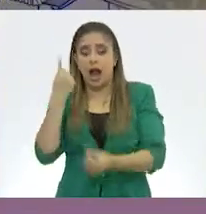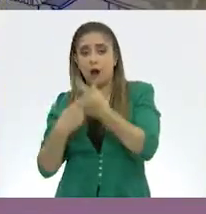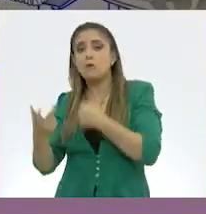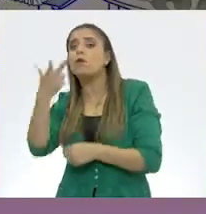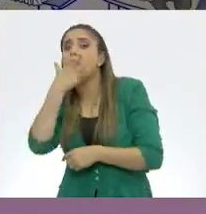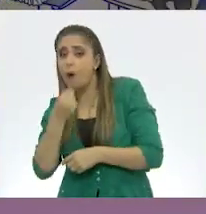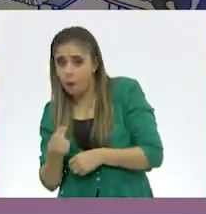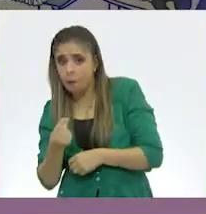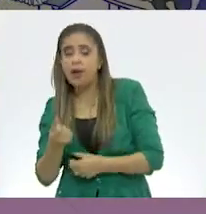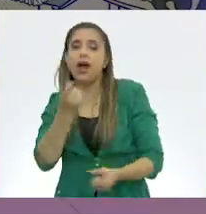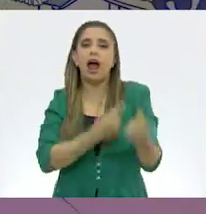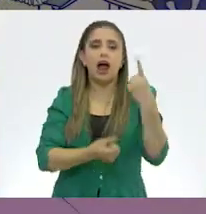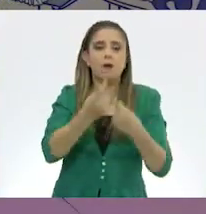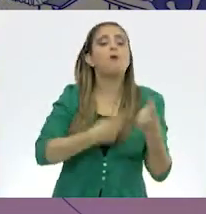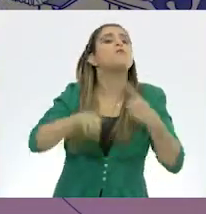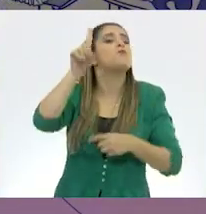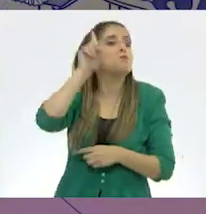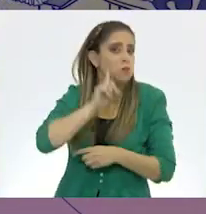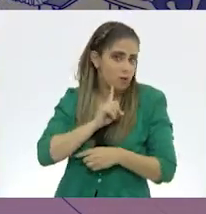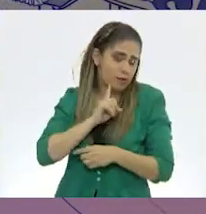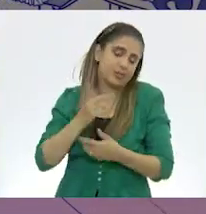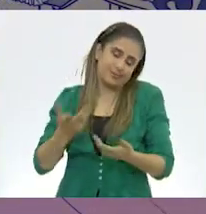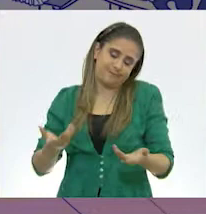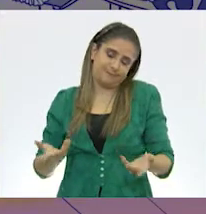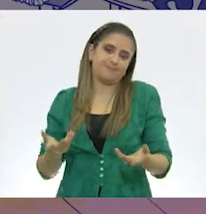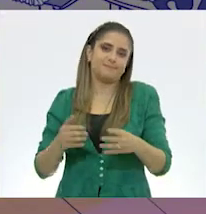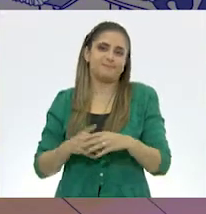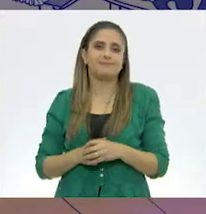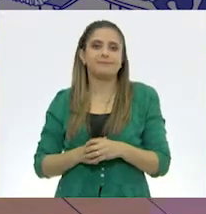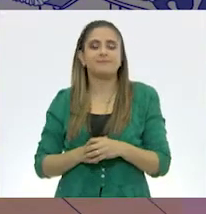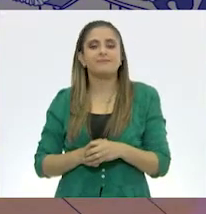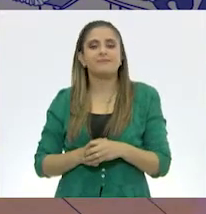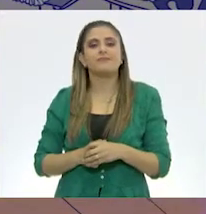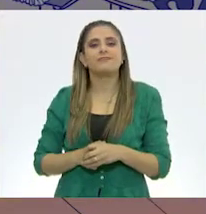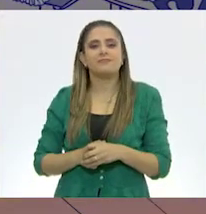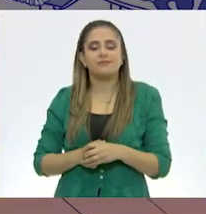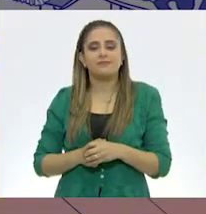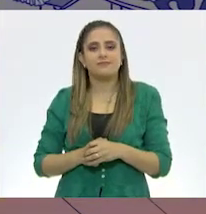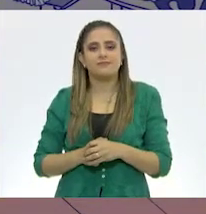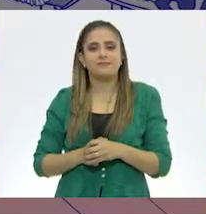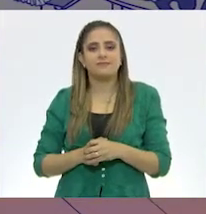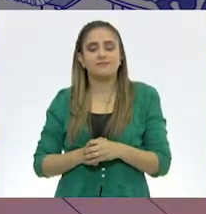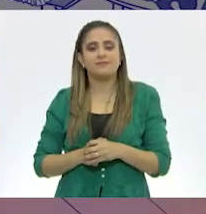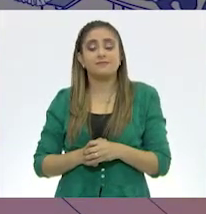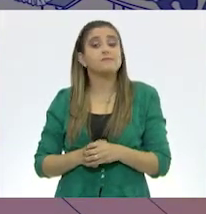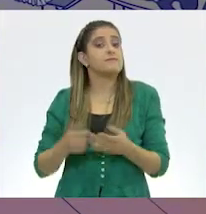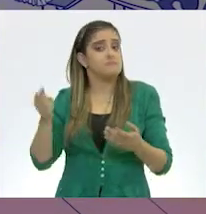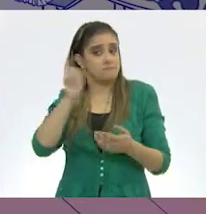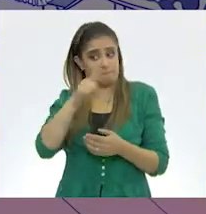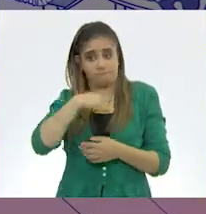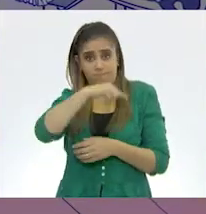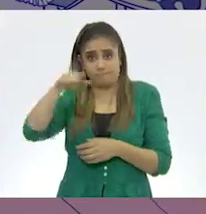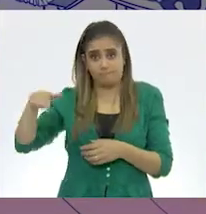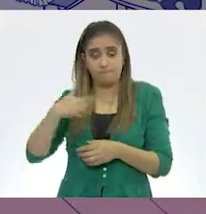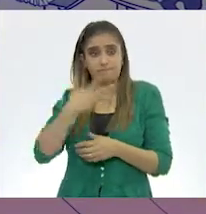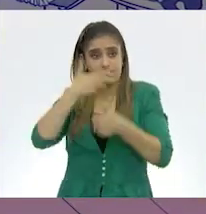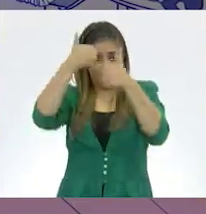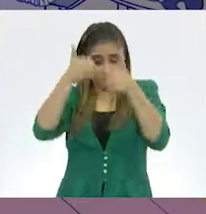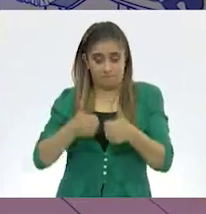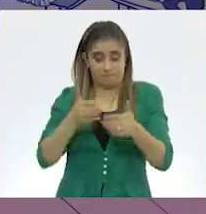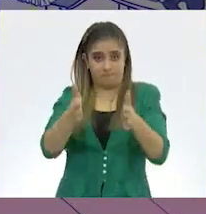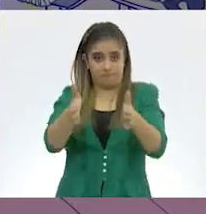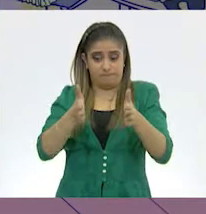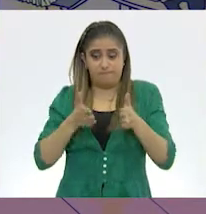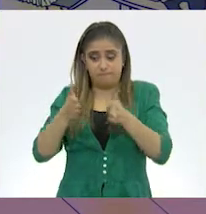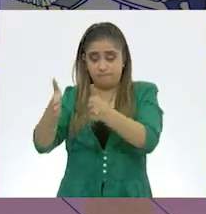masculinos y otros femeninos, naturalmente, de acuerdo con nuestro sexo. Mientras permanecemos en el almacén,